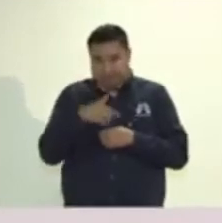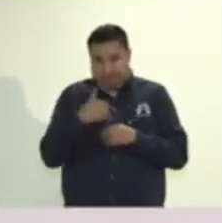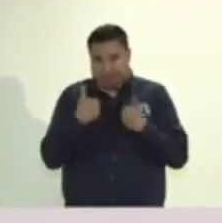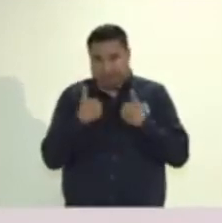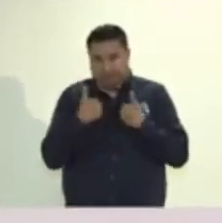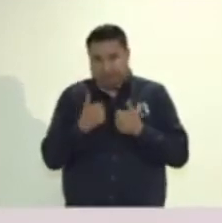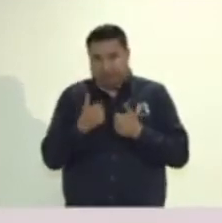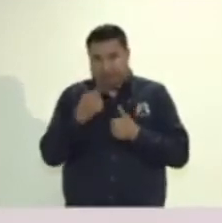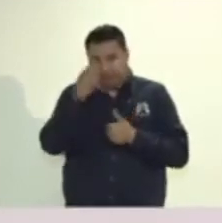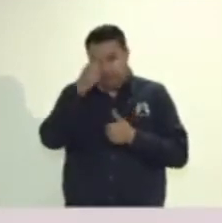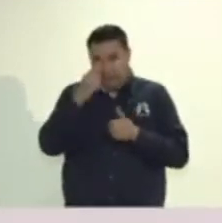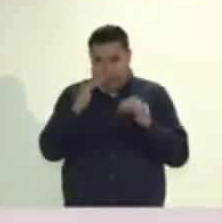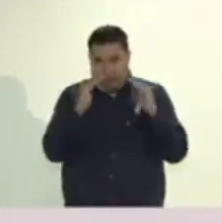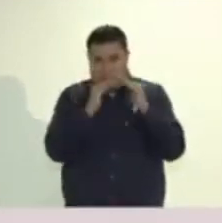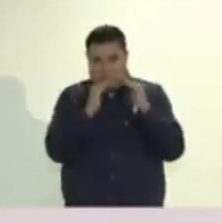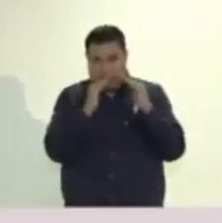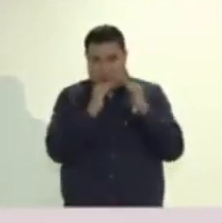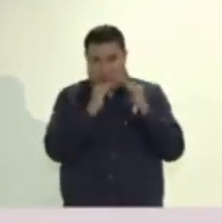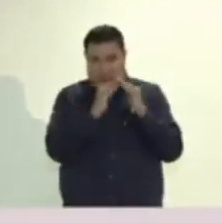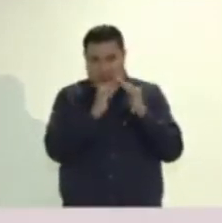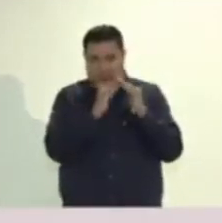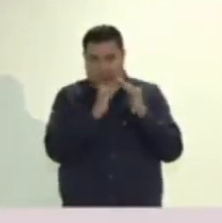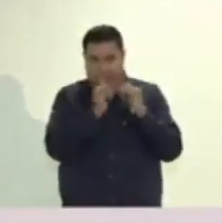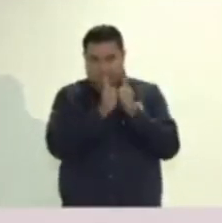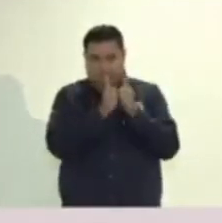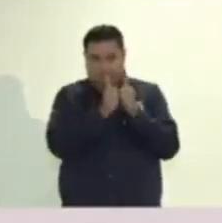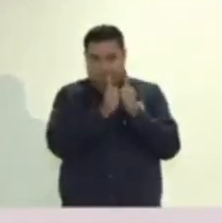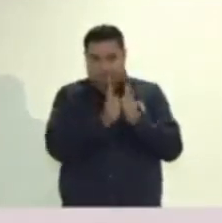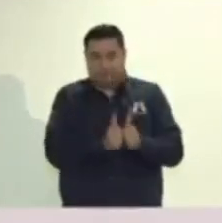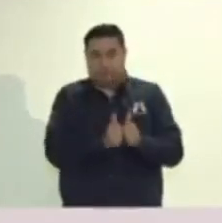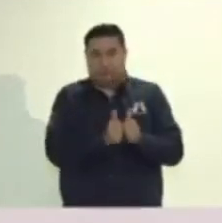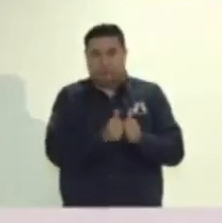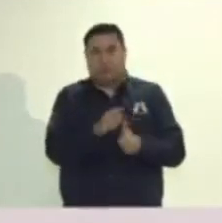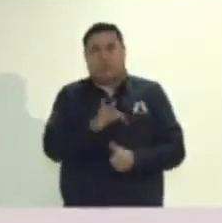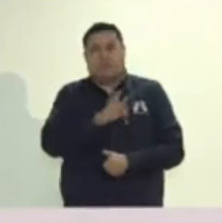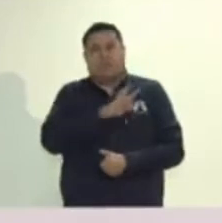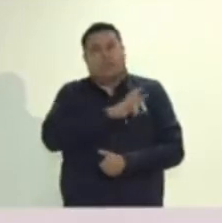estar desde casa siguiendo nuestra devoción.